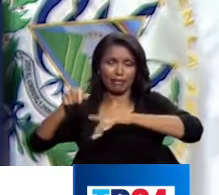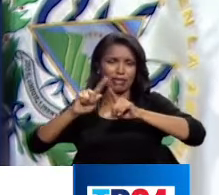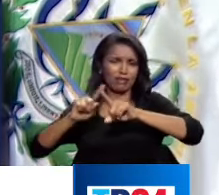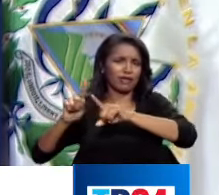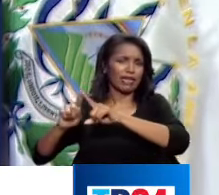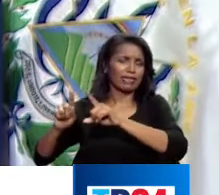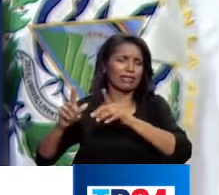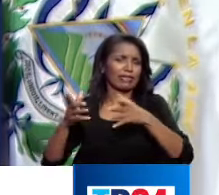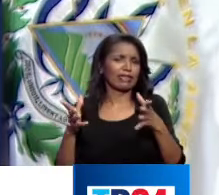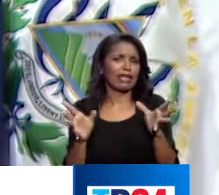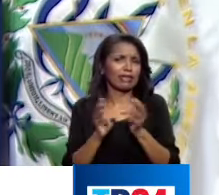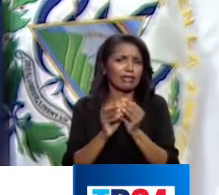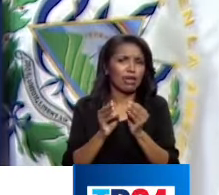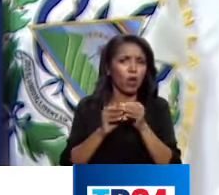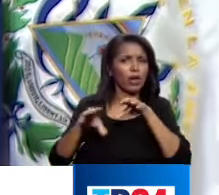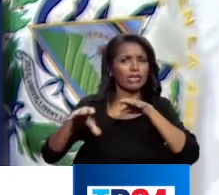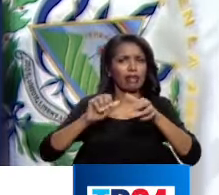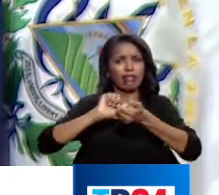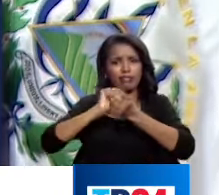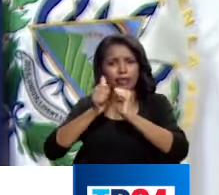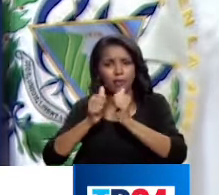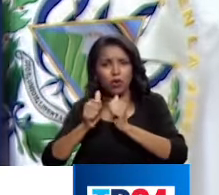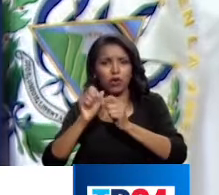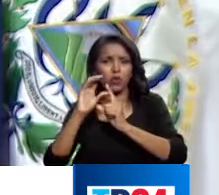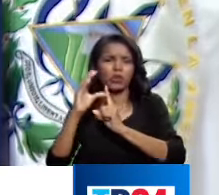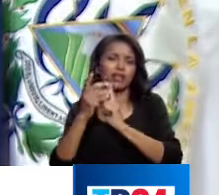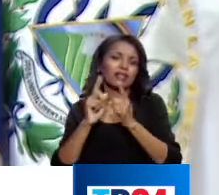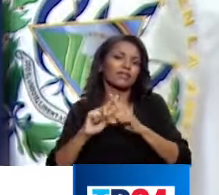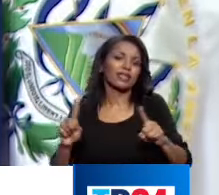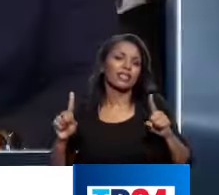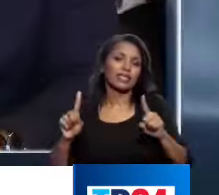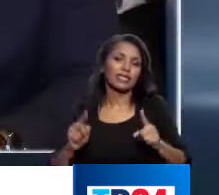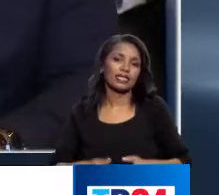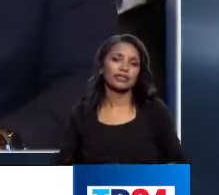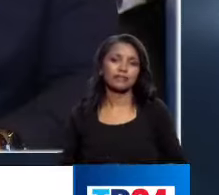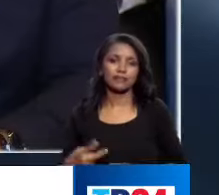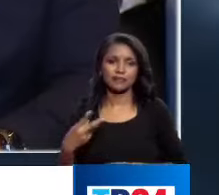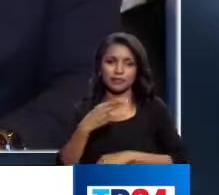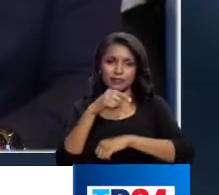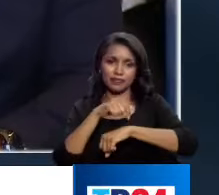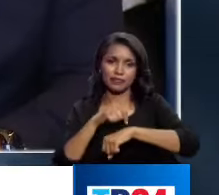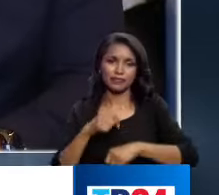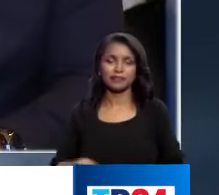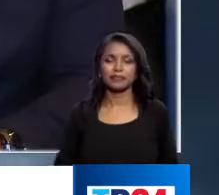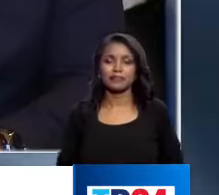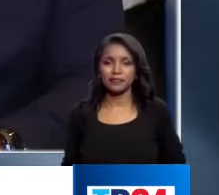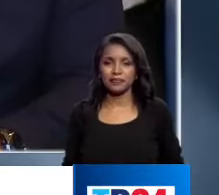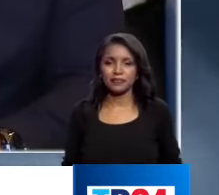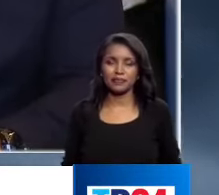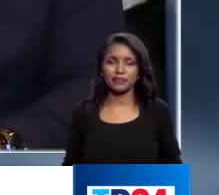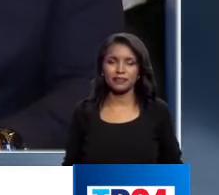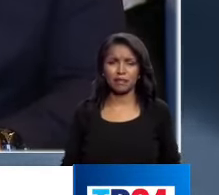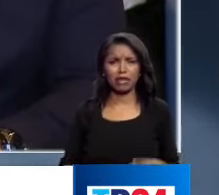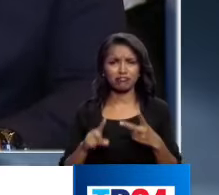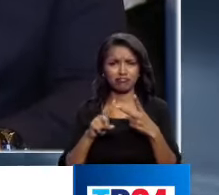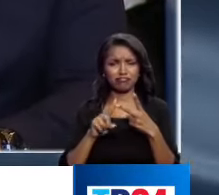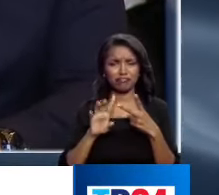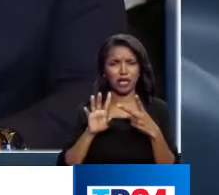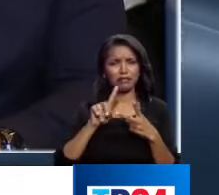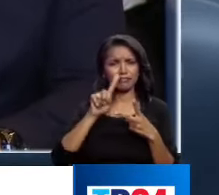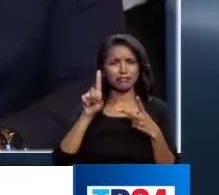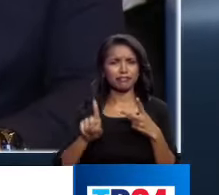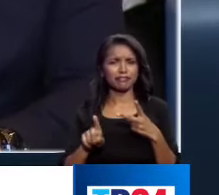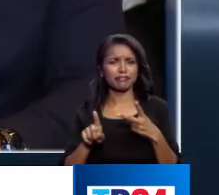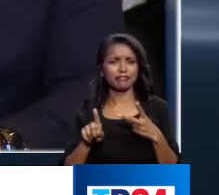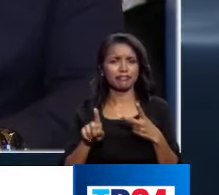eventos deportivos y también de eventos de culturales y conciertos. Señor Martín, sin embargo, nuestros